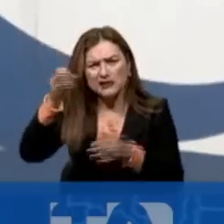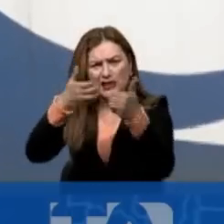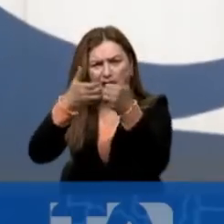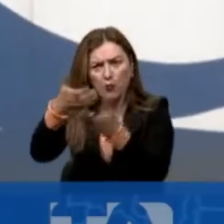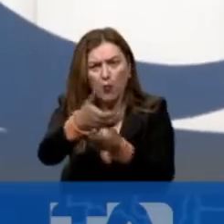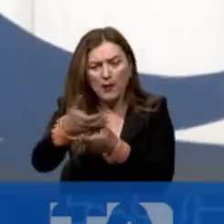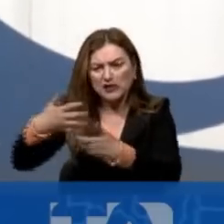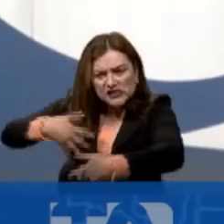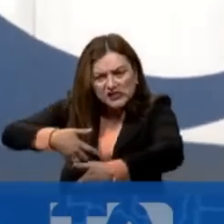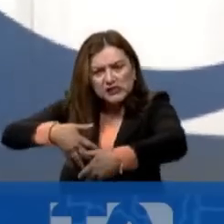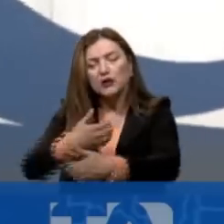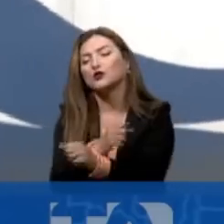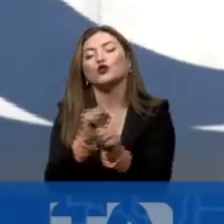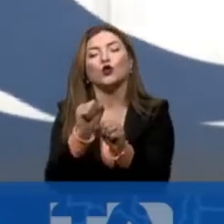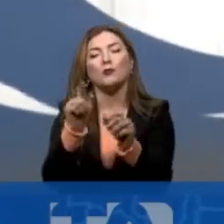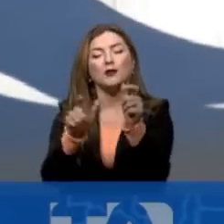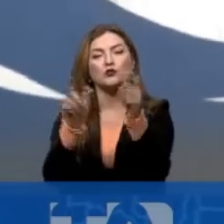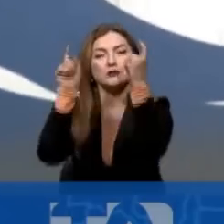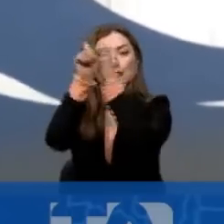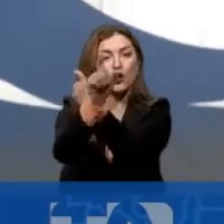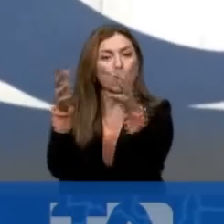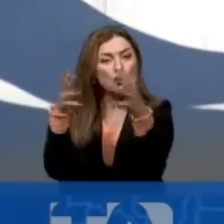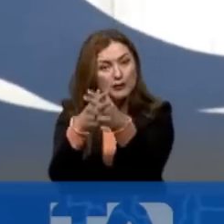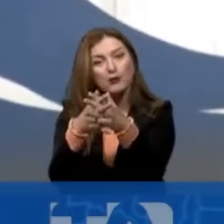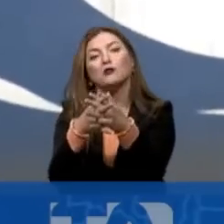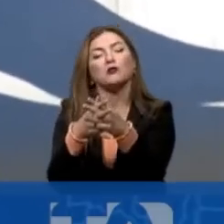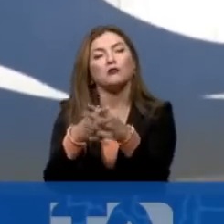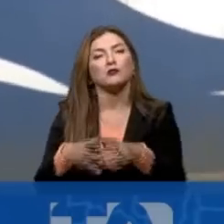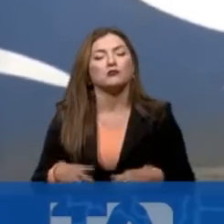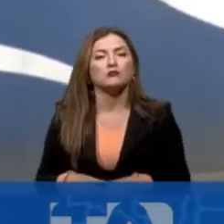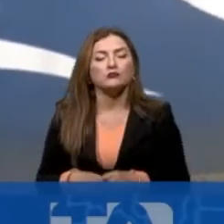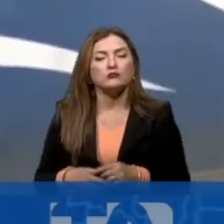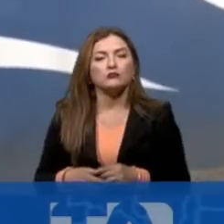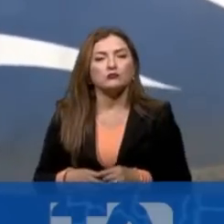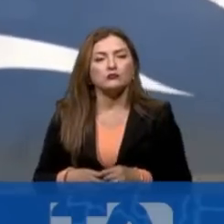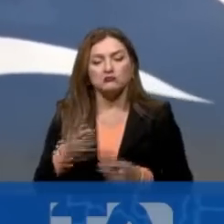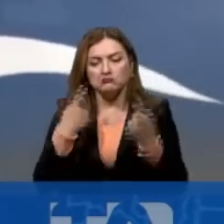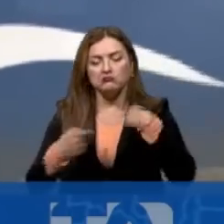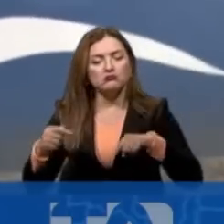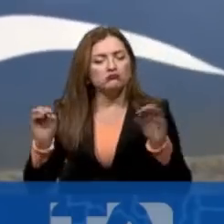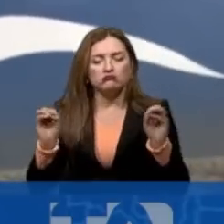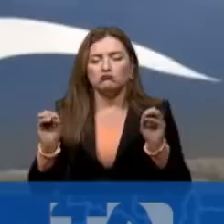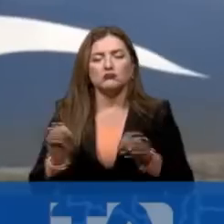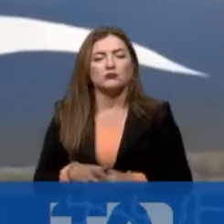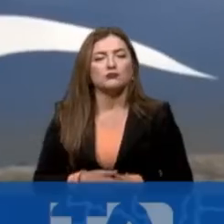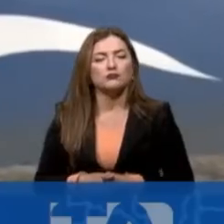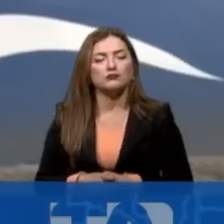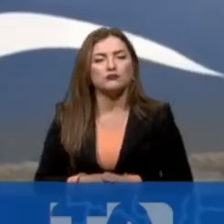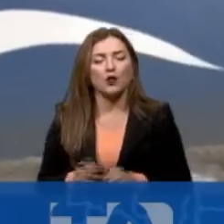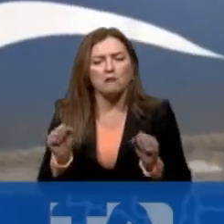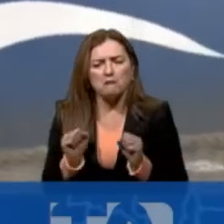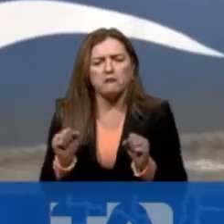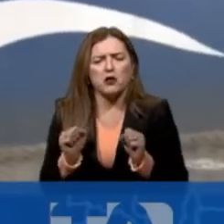de Bomberos. Las personas que estaban rescatadas, que fueron rescatadas, no presentan lesiones ni signos de